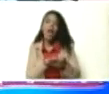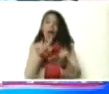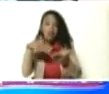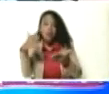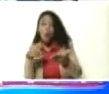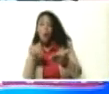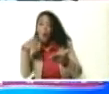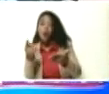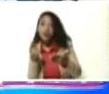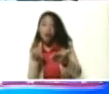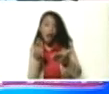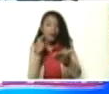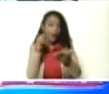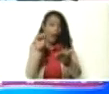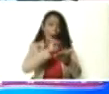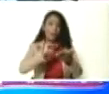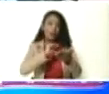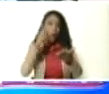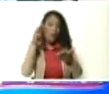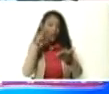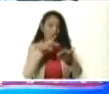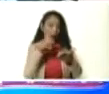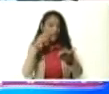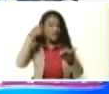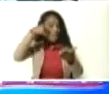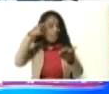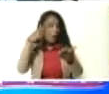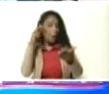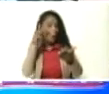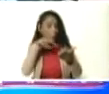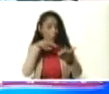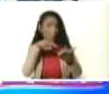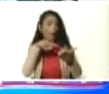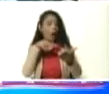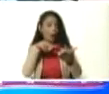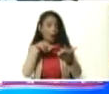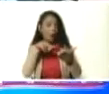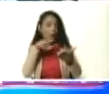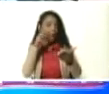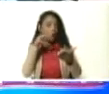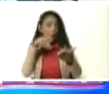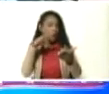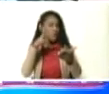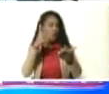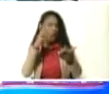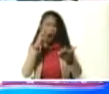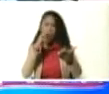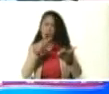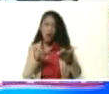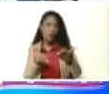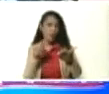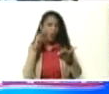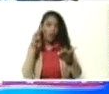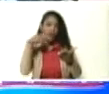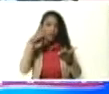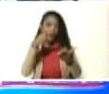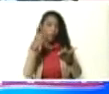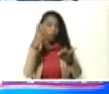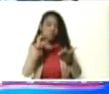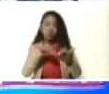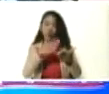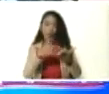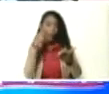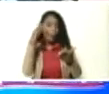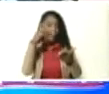otra parte de la aplicación de Instagram y empiezas a ver videos, todos los videos que saca todo el mundo,